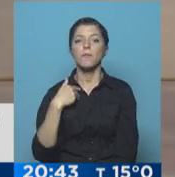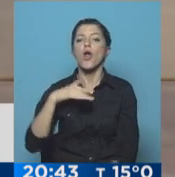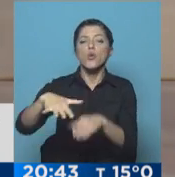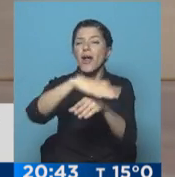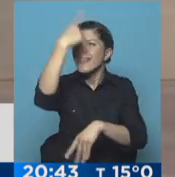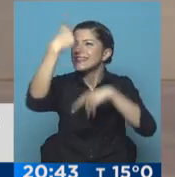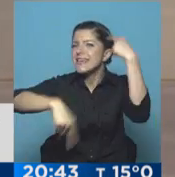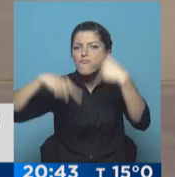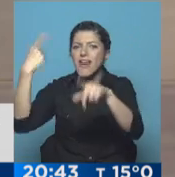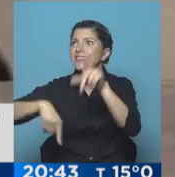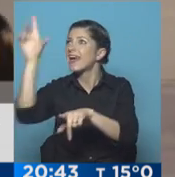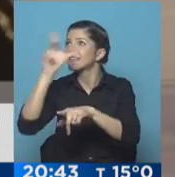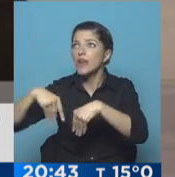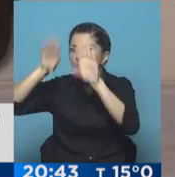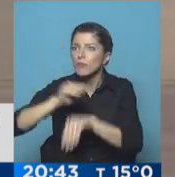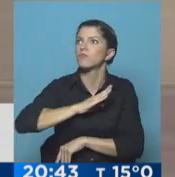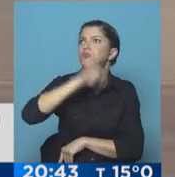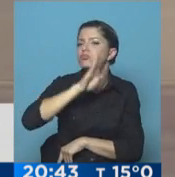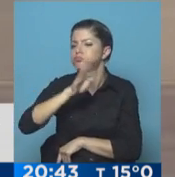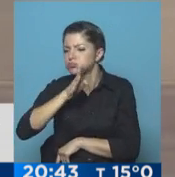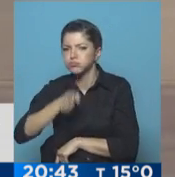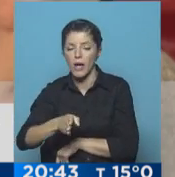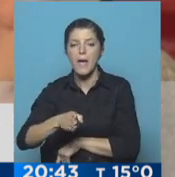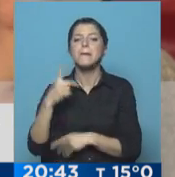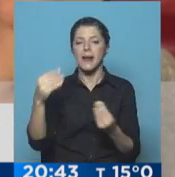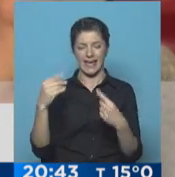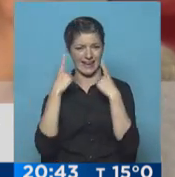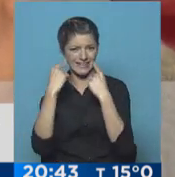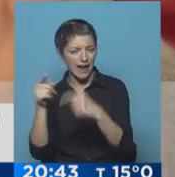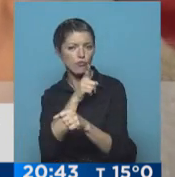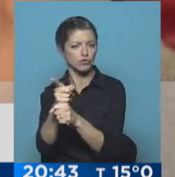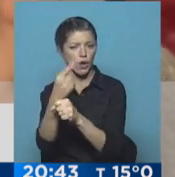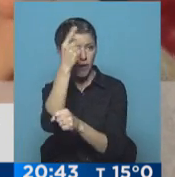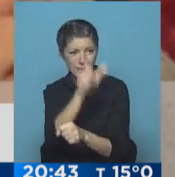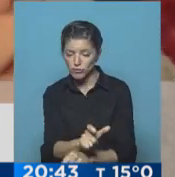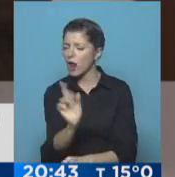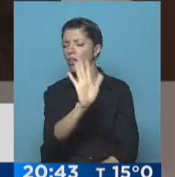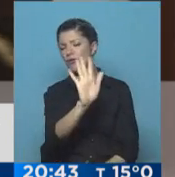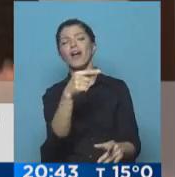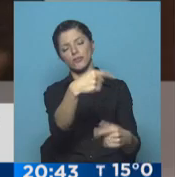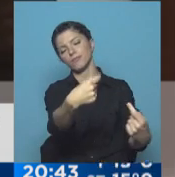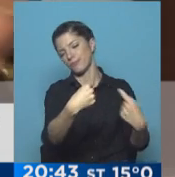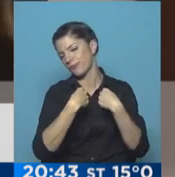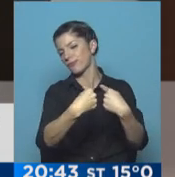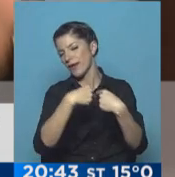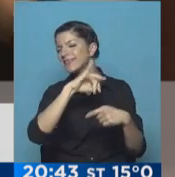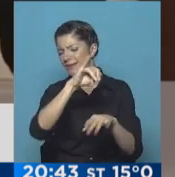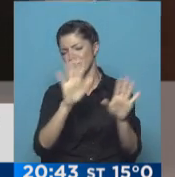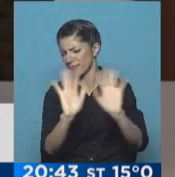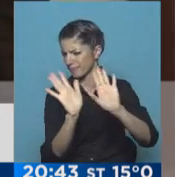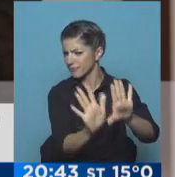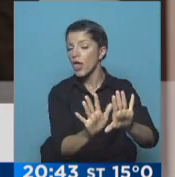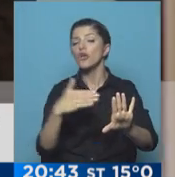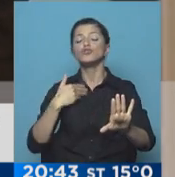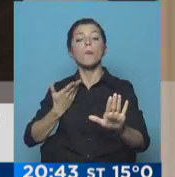rincones de la patria para, sin criticar ni insultar a nadie, pese a que nos insulten, nos agravien o mienten. Lo único que